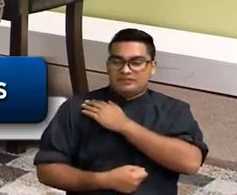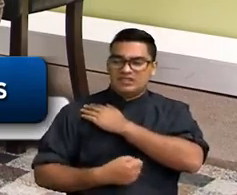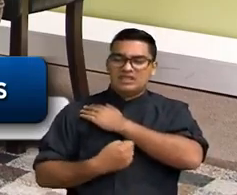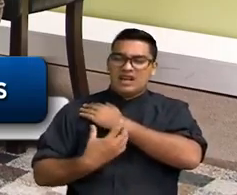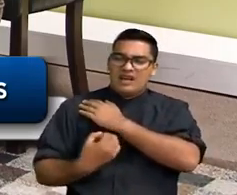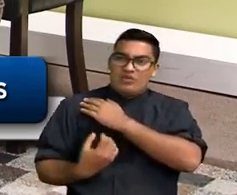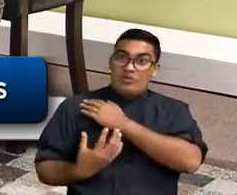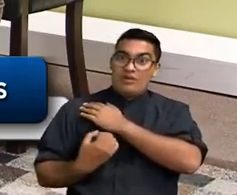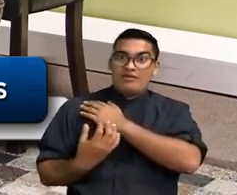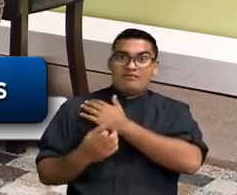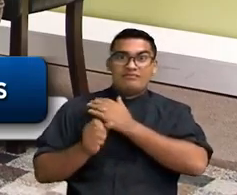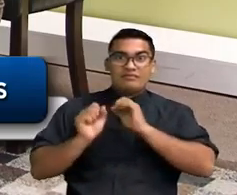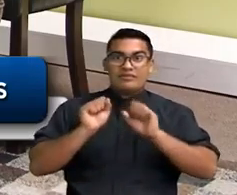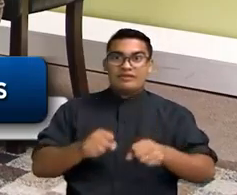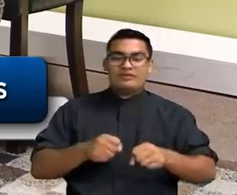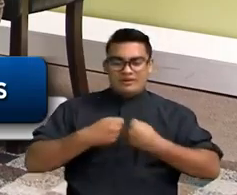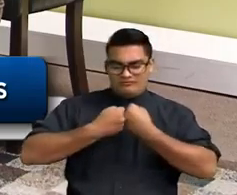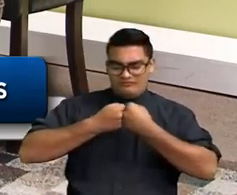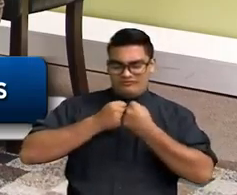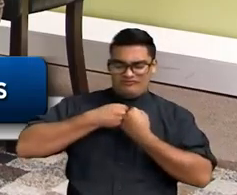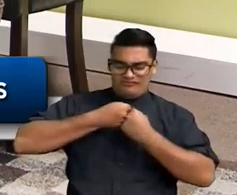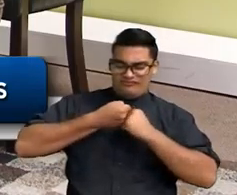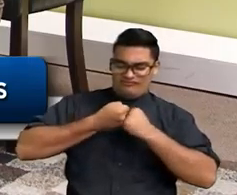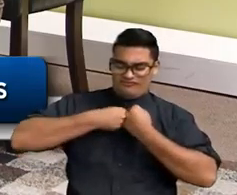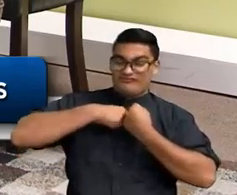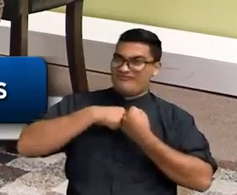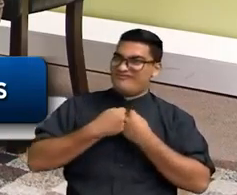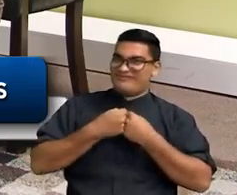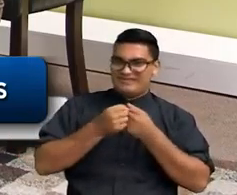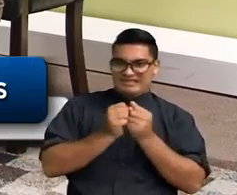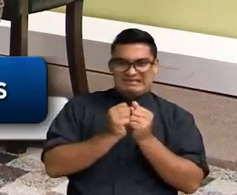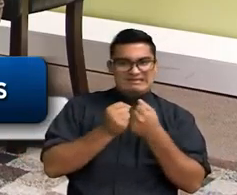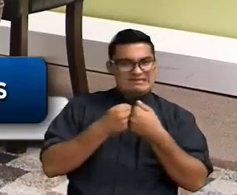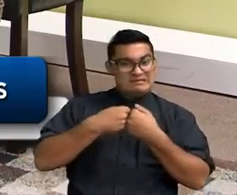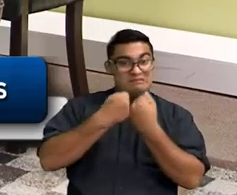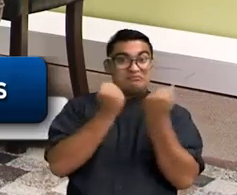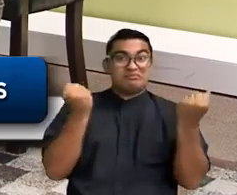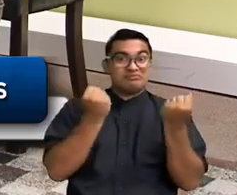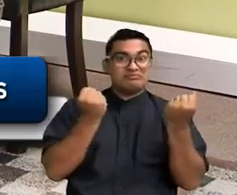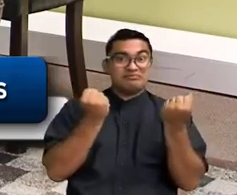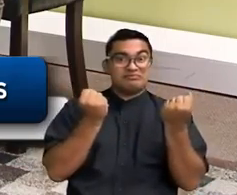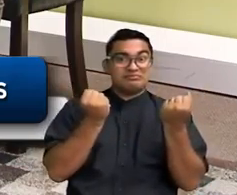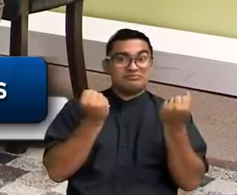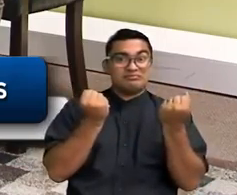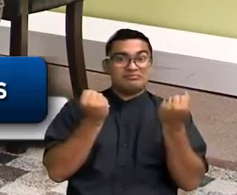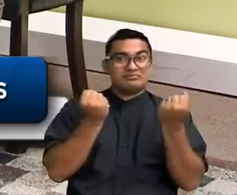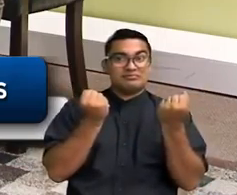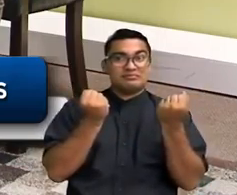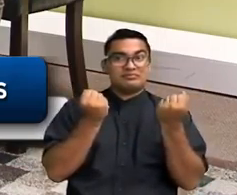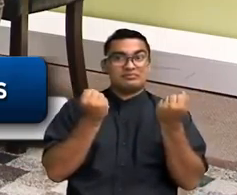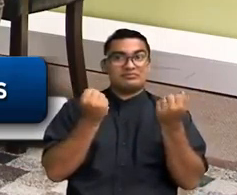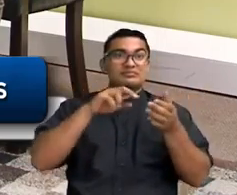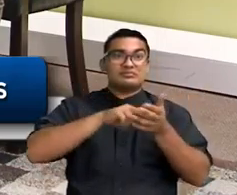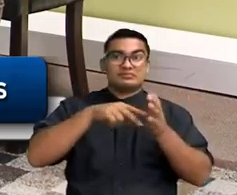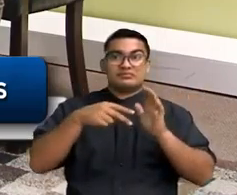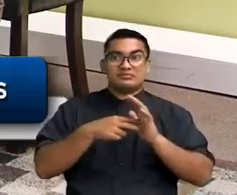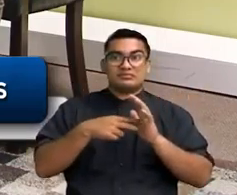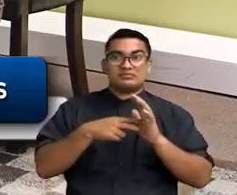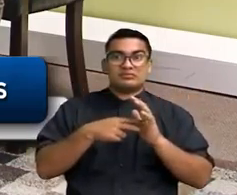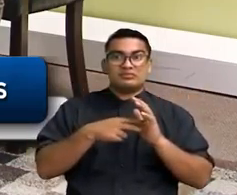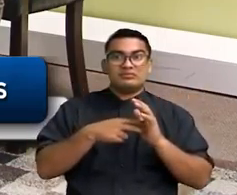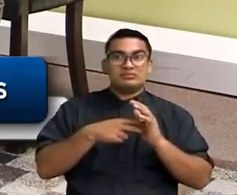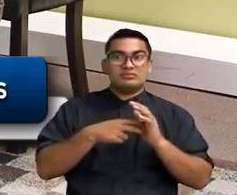hueso, que es el acromio, generalmente se va rompiendo y lo vemos en personas. Pero eso no quiere decir que no se